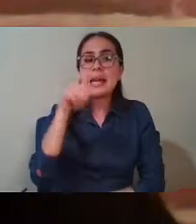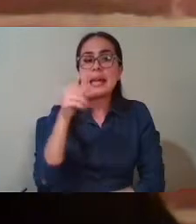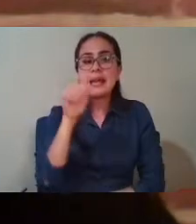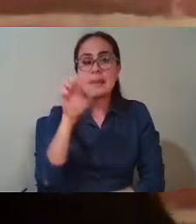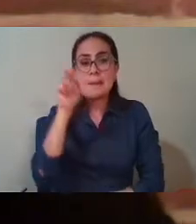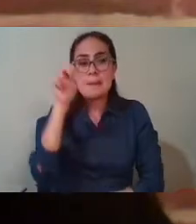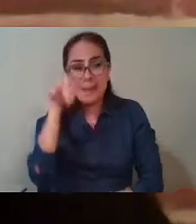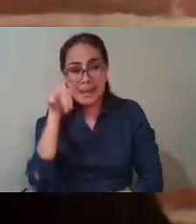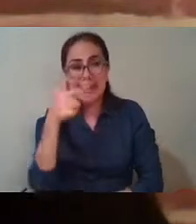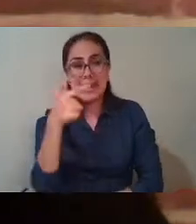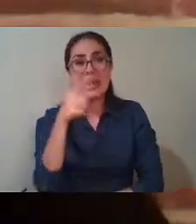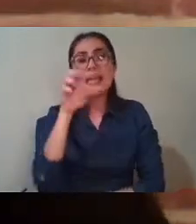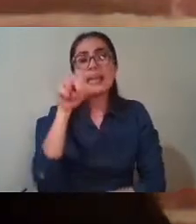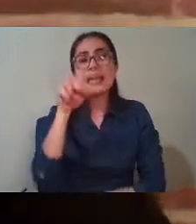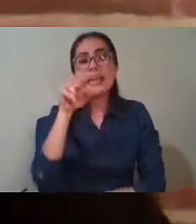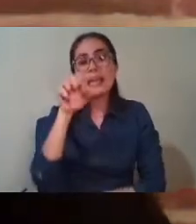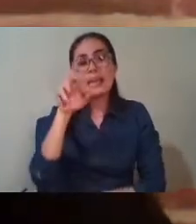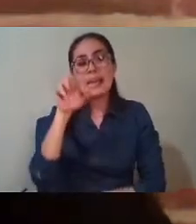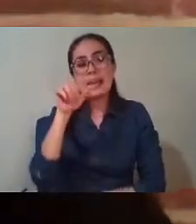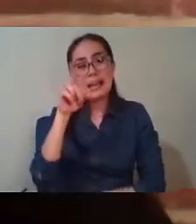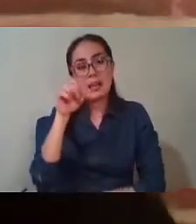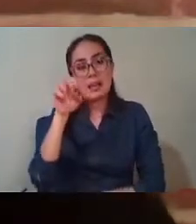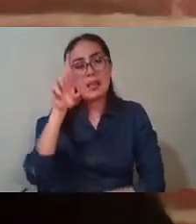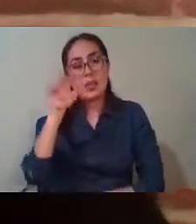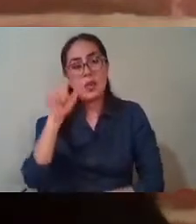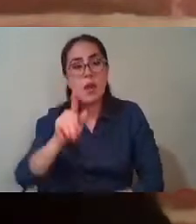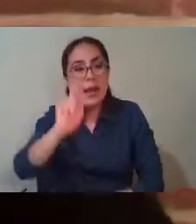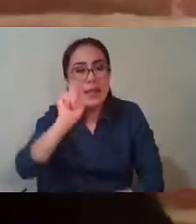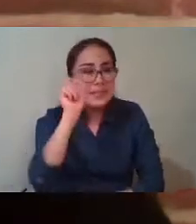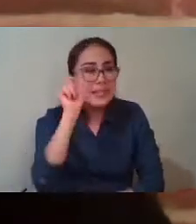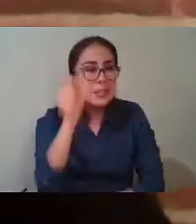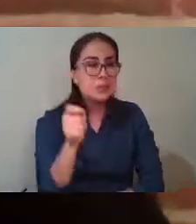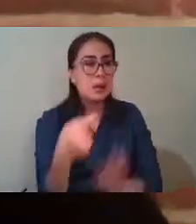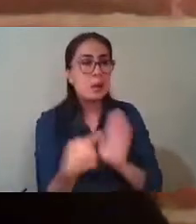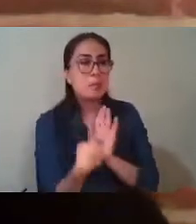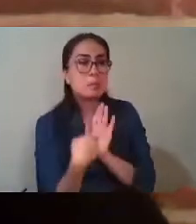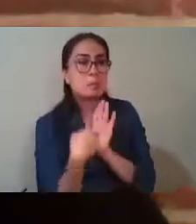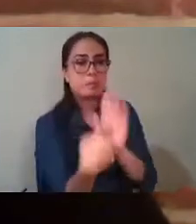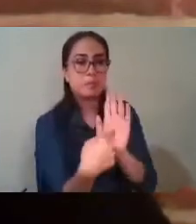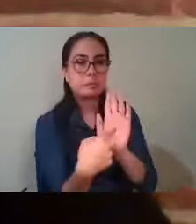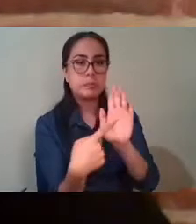imagen generadora es el detonador,